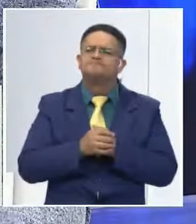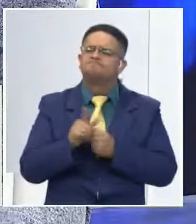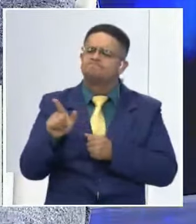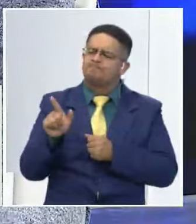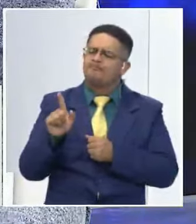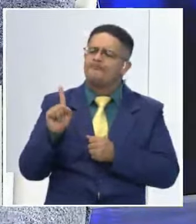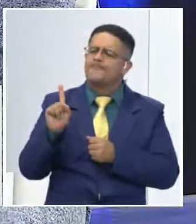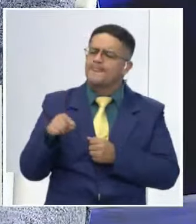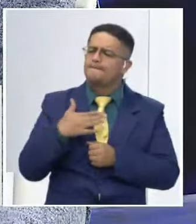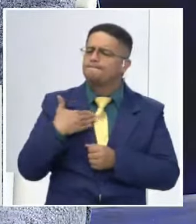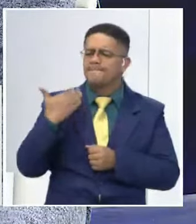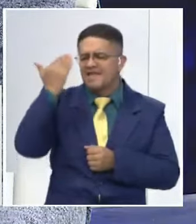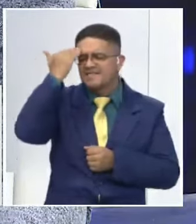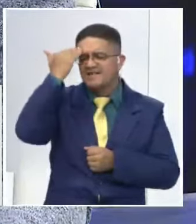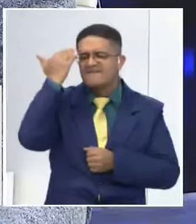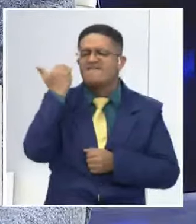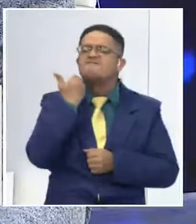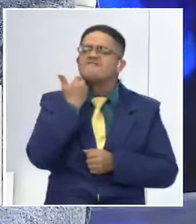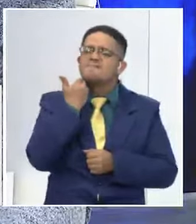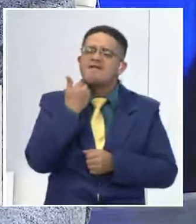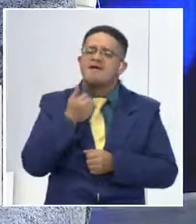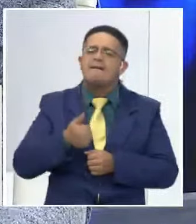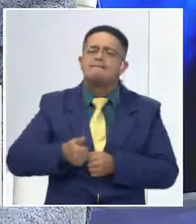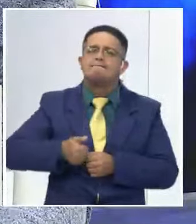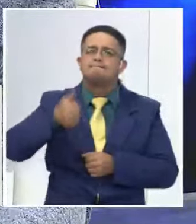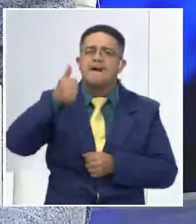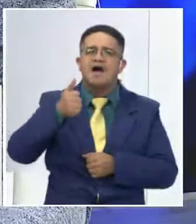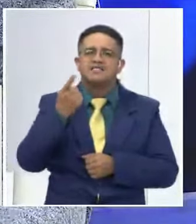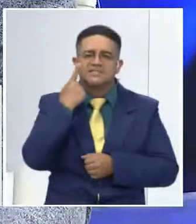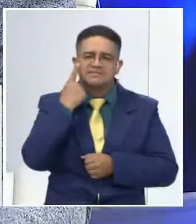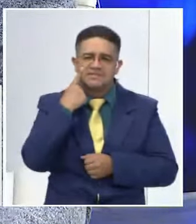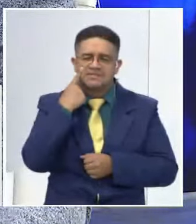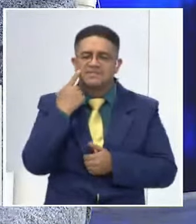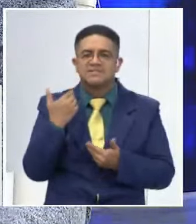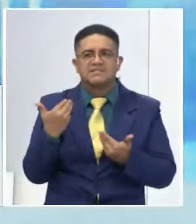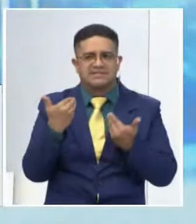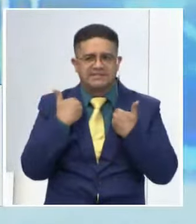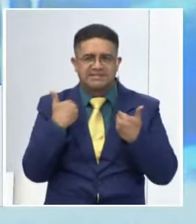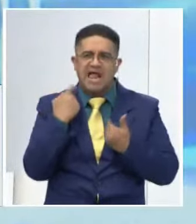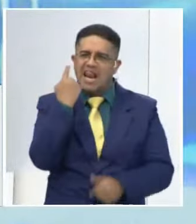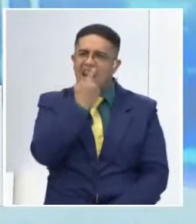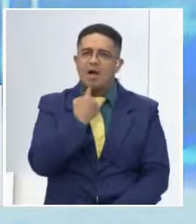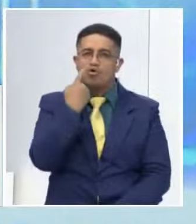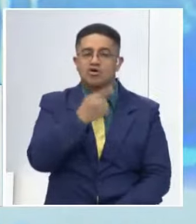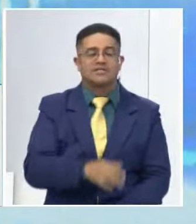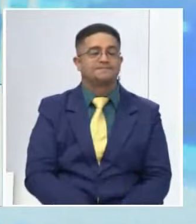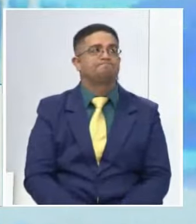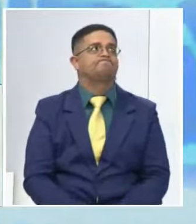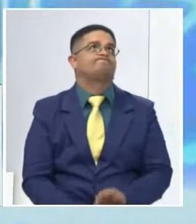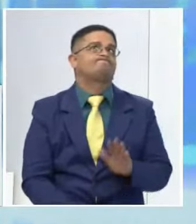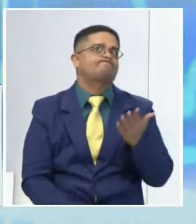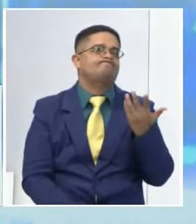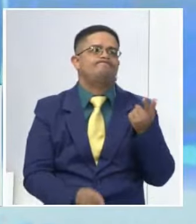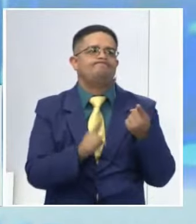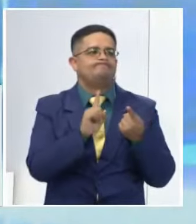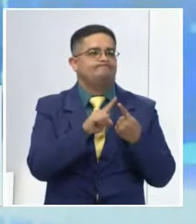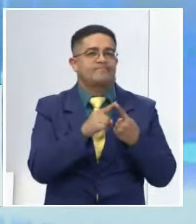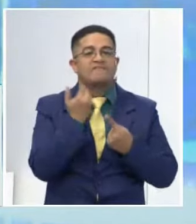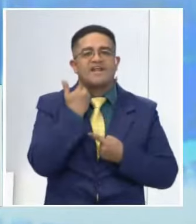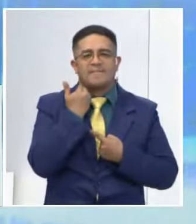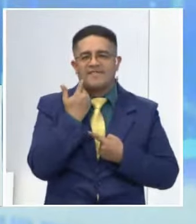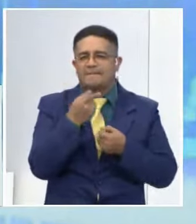cuáles son las patologías más frecuentes que pueden afectar la cavidad bucal en este caso. Dentro de las esferas que pueden afectar a la cavidad bucal,